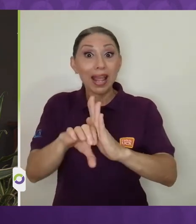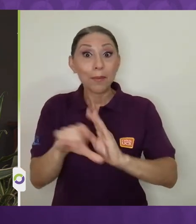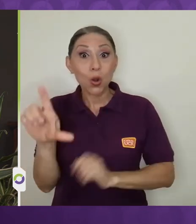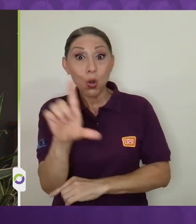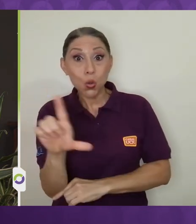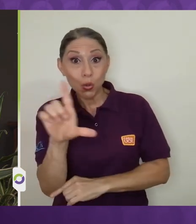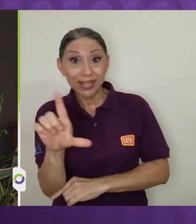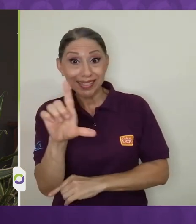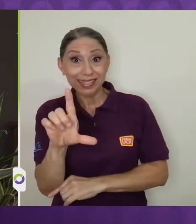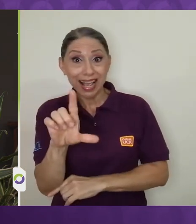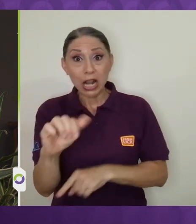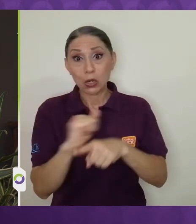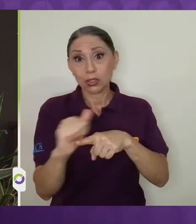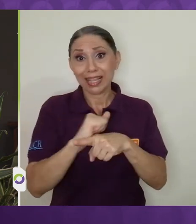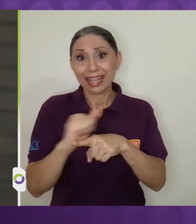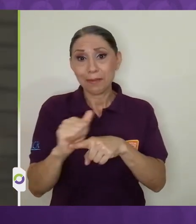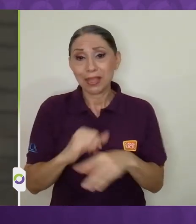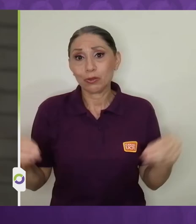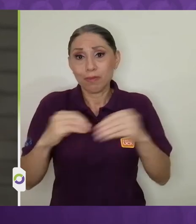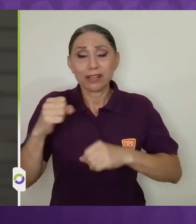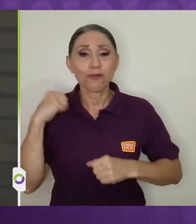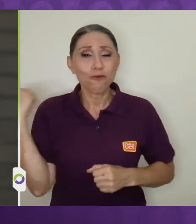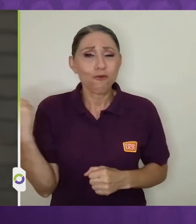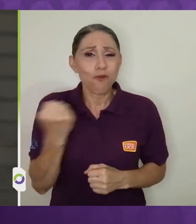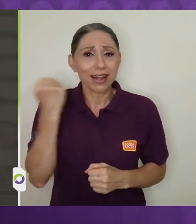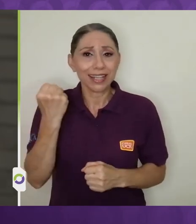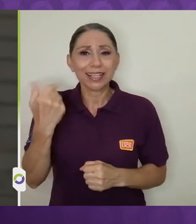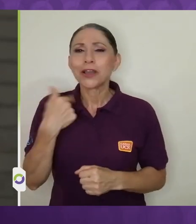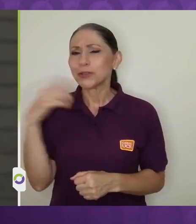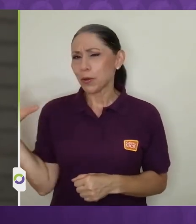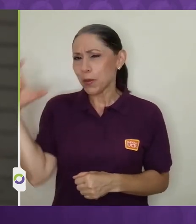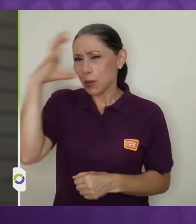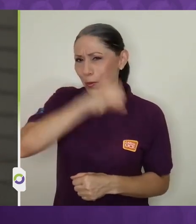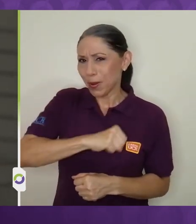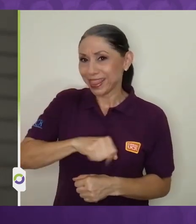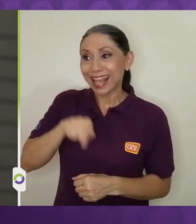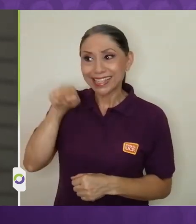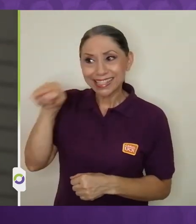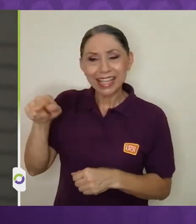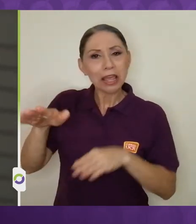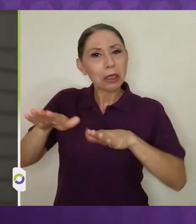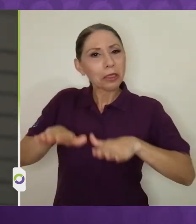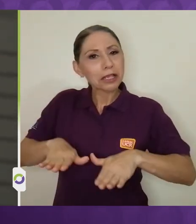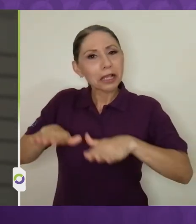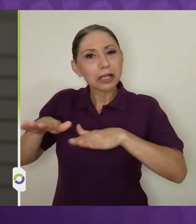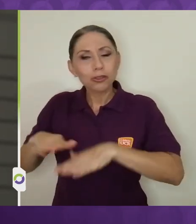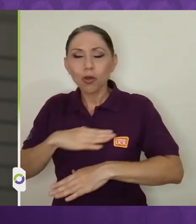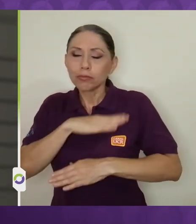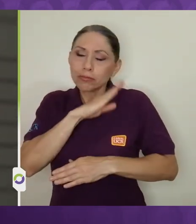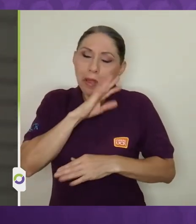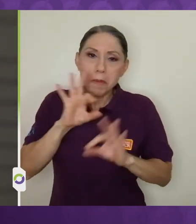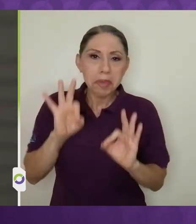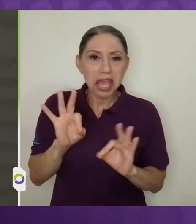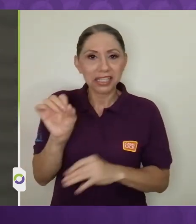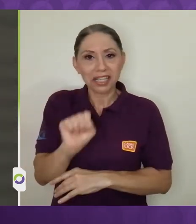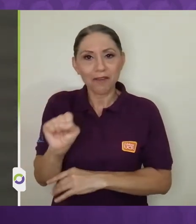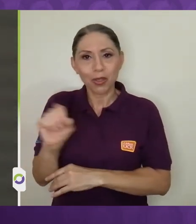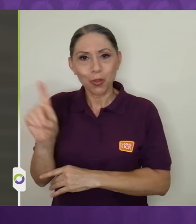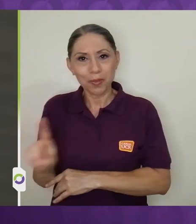son un poco más fuertes de la cuenta y ahí me doy cuenta fácilmente si el nadador descansó bien lo apropiado el sábado y el